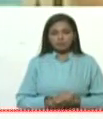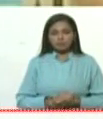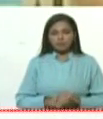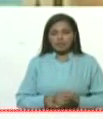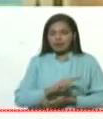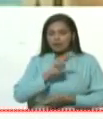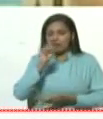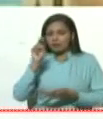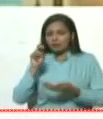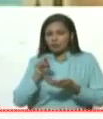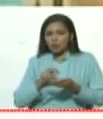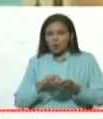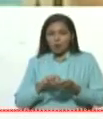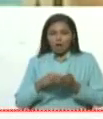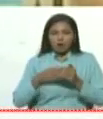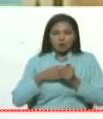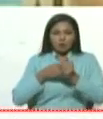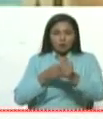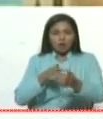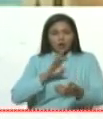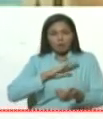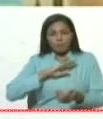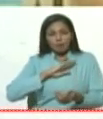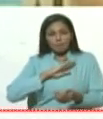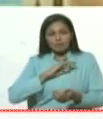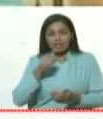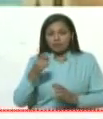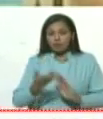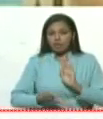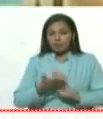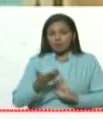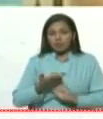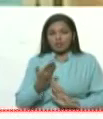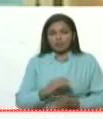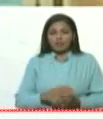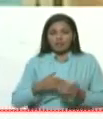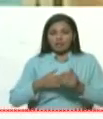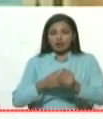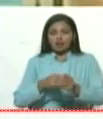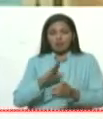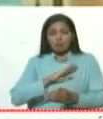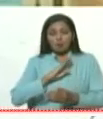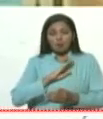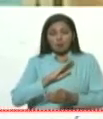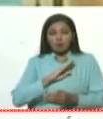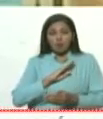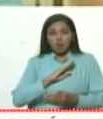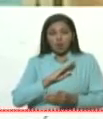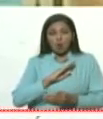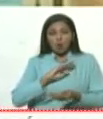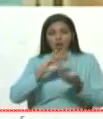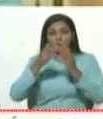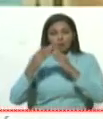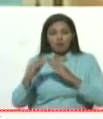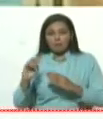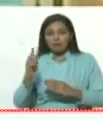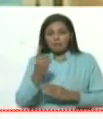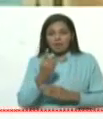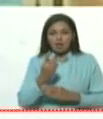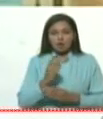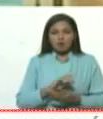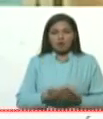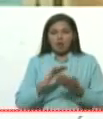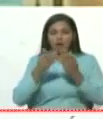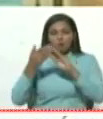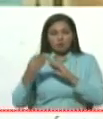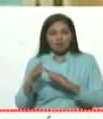nacional con el liderazgo local. Muy importante. El liderazgo local, los consejos comunales en primer lugar, las comunas en primer